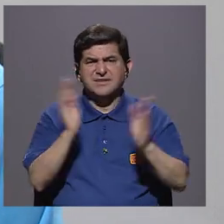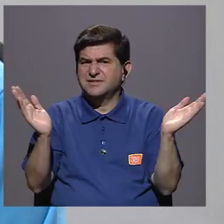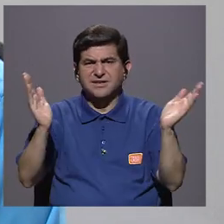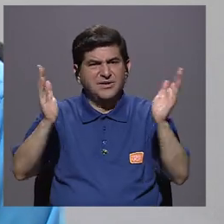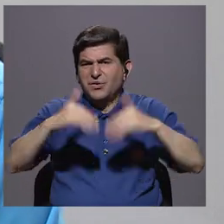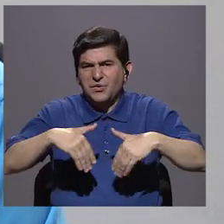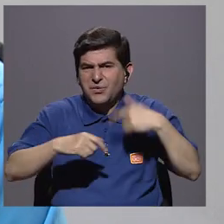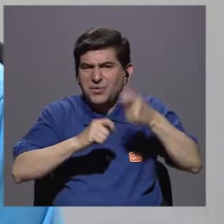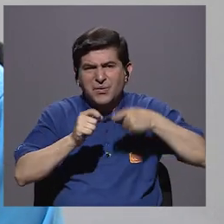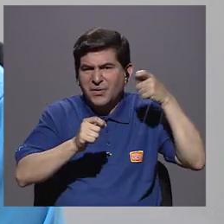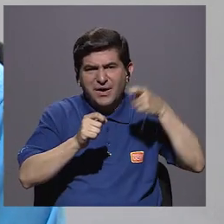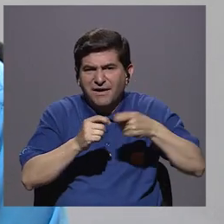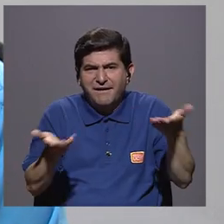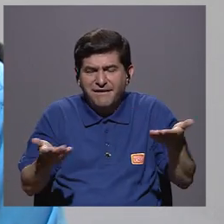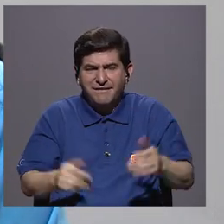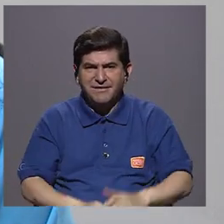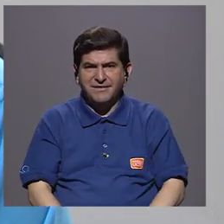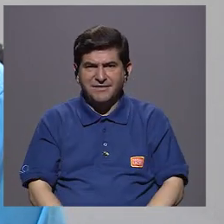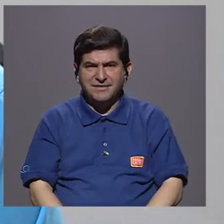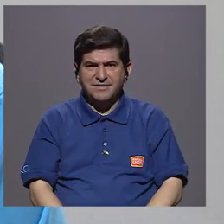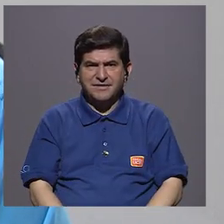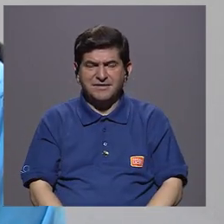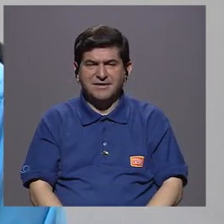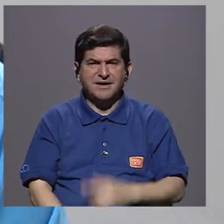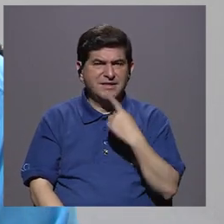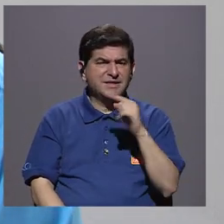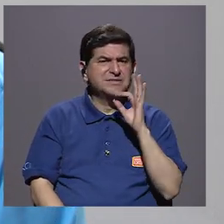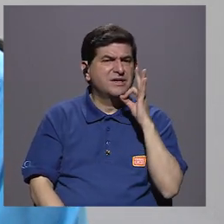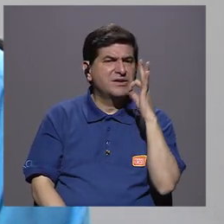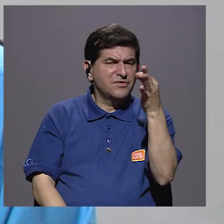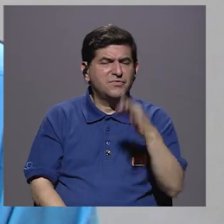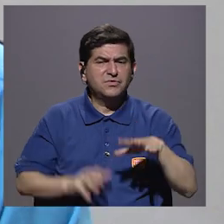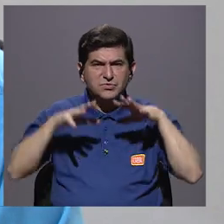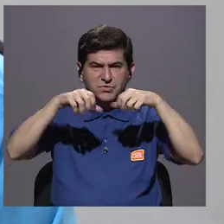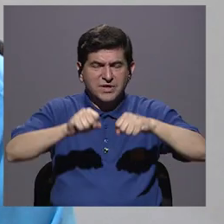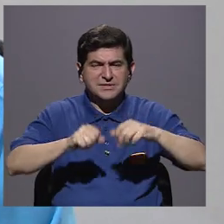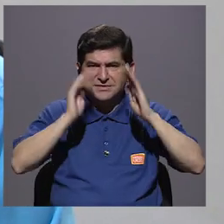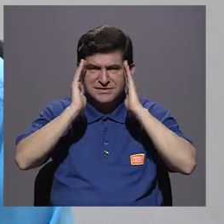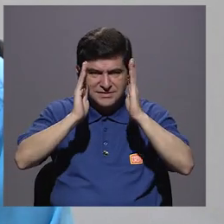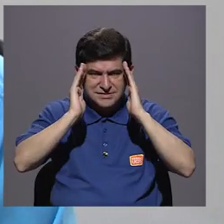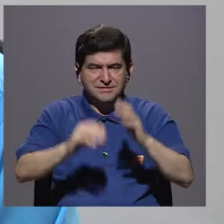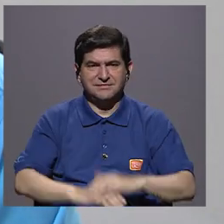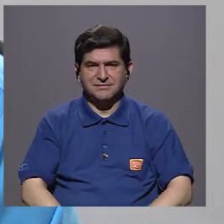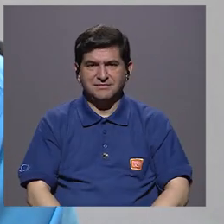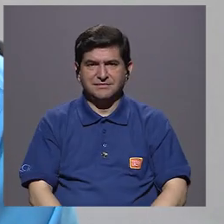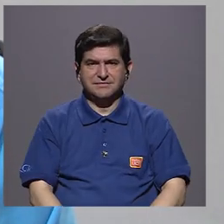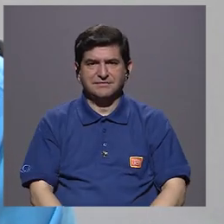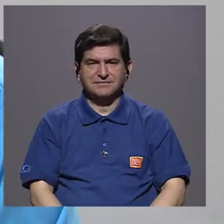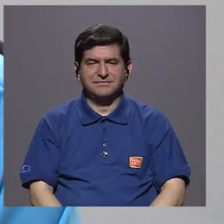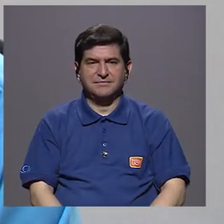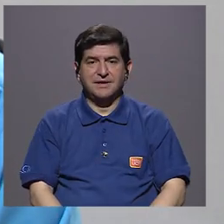sanción específica como decirle, Gabriela, ¿sabe qué? La próxima cita no la voy a atender, porque tenemos